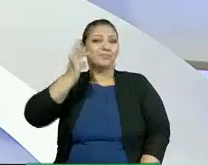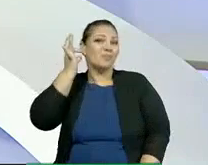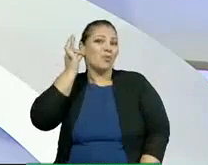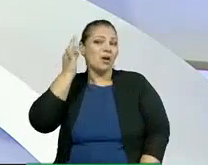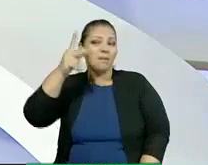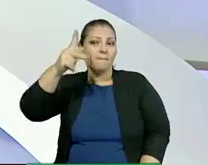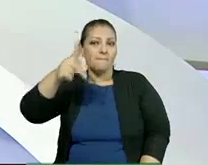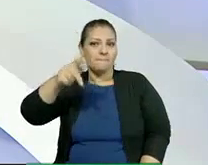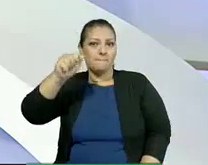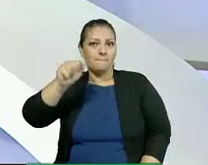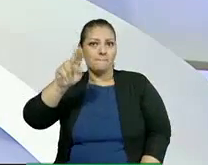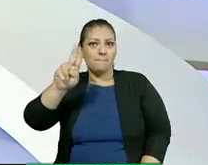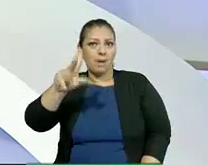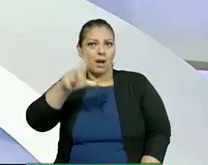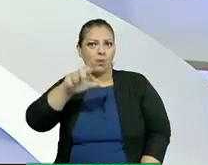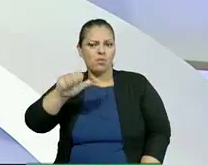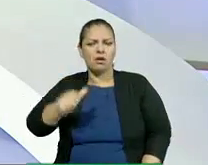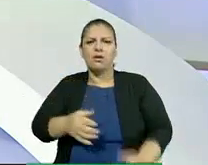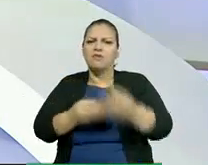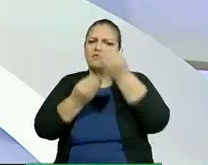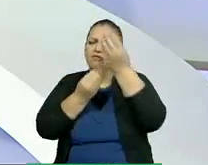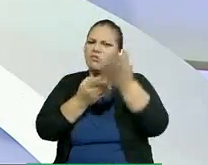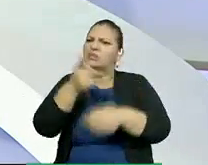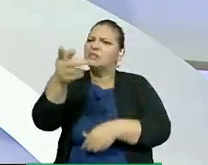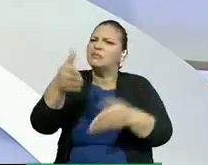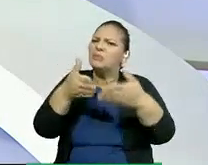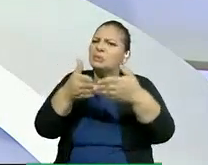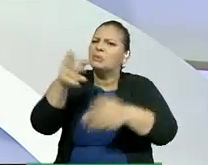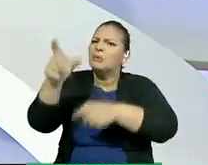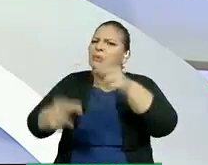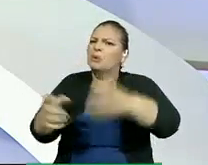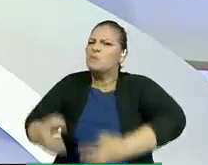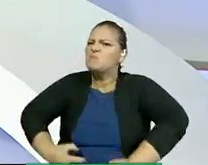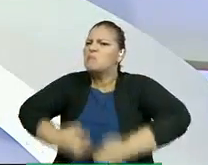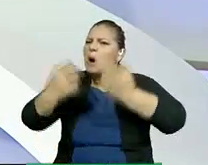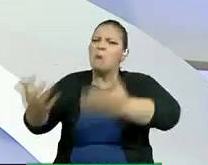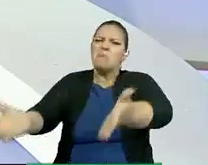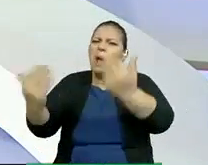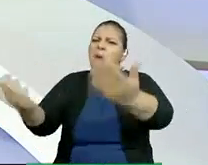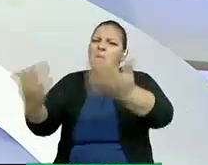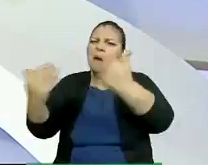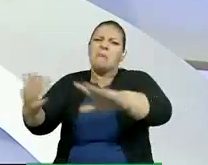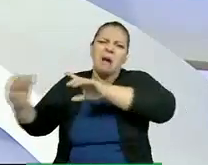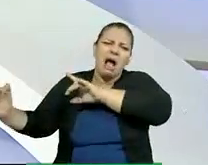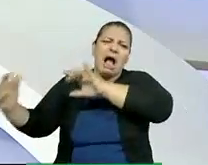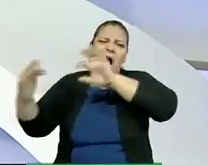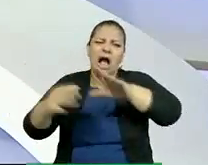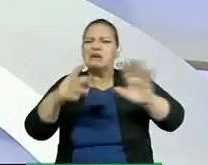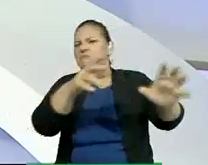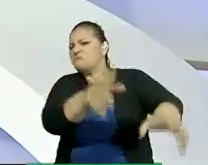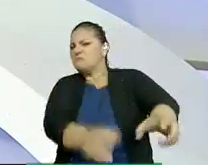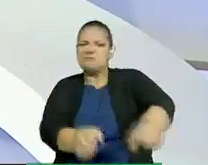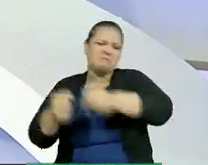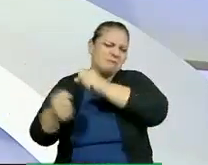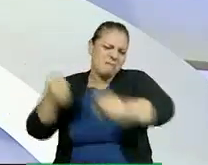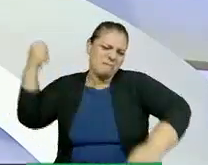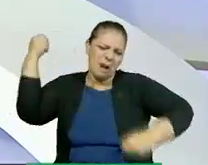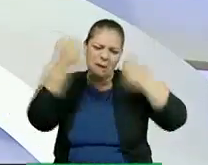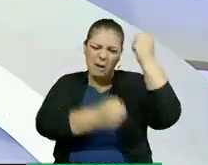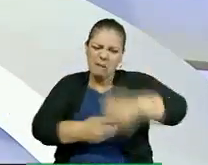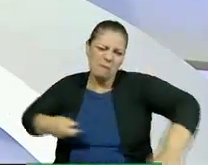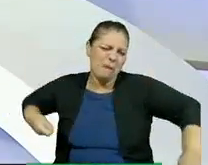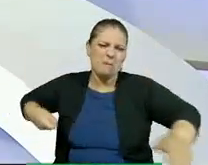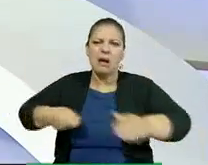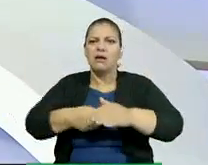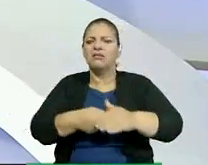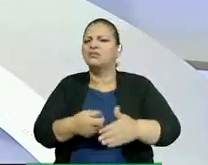violenta con la que actuaron habitantes de Pozorja, donde tres personas fueron linchadas. La funcionaria expresó que la muerte de los tres